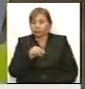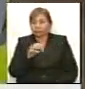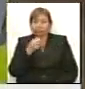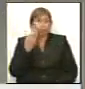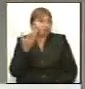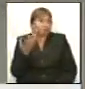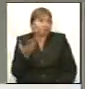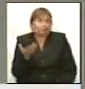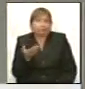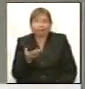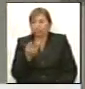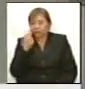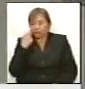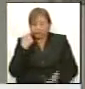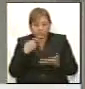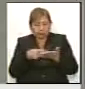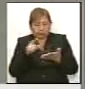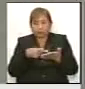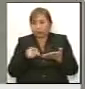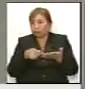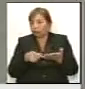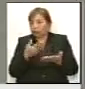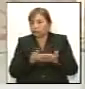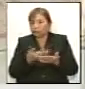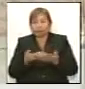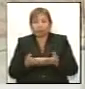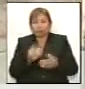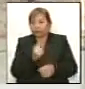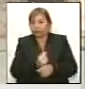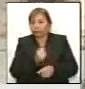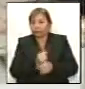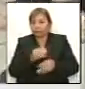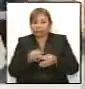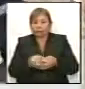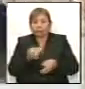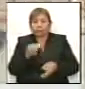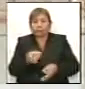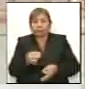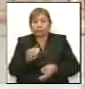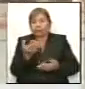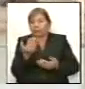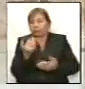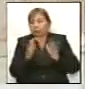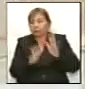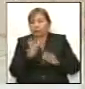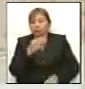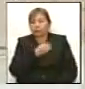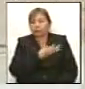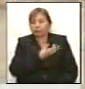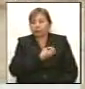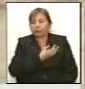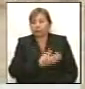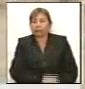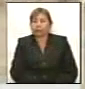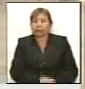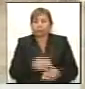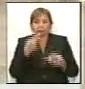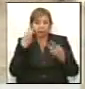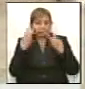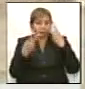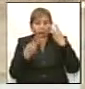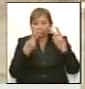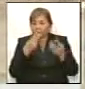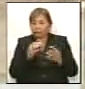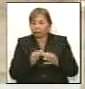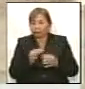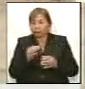embargo, luego de la inspección, la legisladora verificó que los trabajos se prolongarán hasta la quincena de mayo. La visita de inspección se